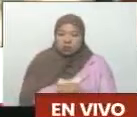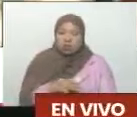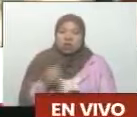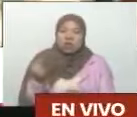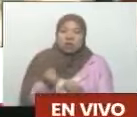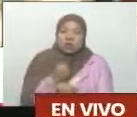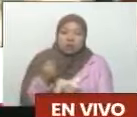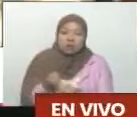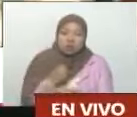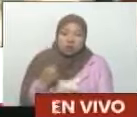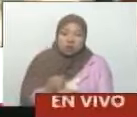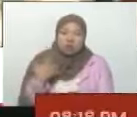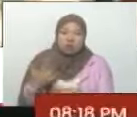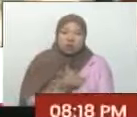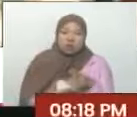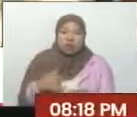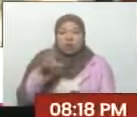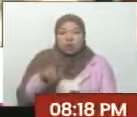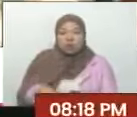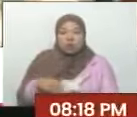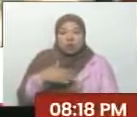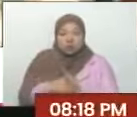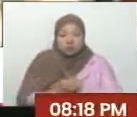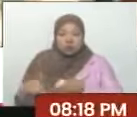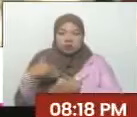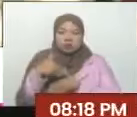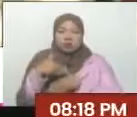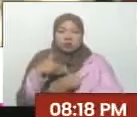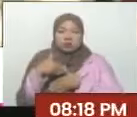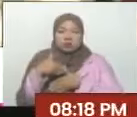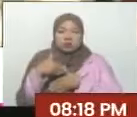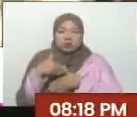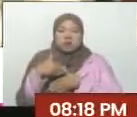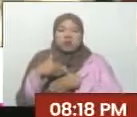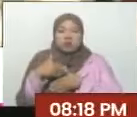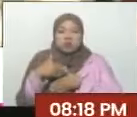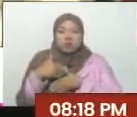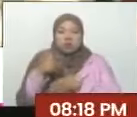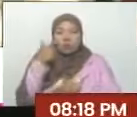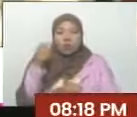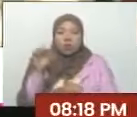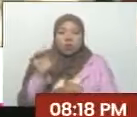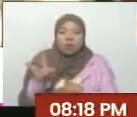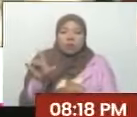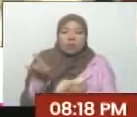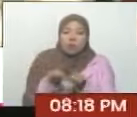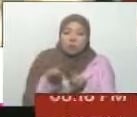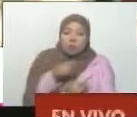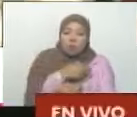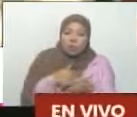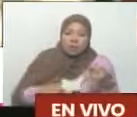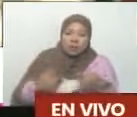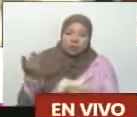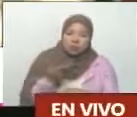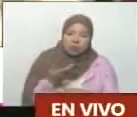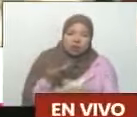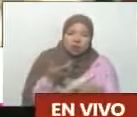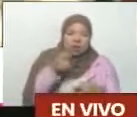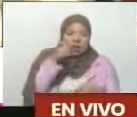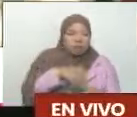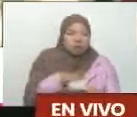laborales, que se haya visto jamás en Sudamérica. Es como que hubiera vuelto Videla, Pinochet, a arrasar al